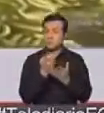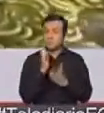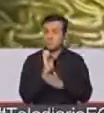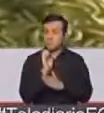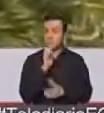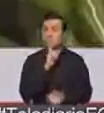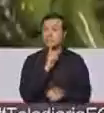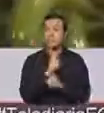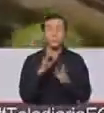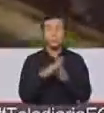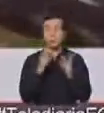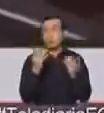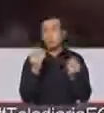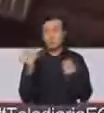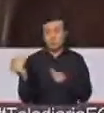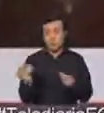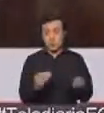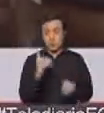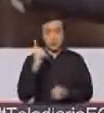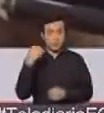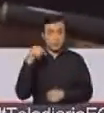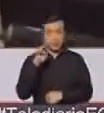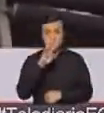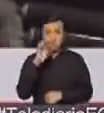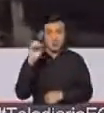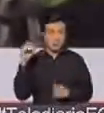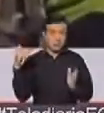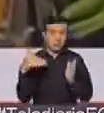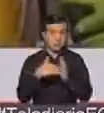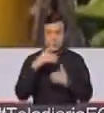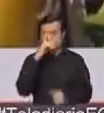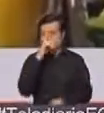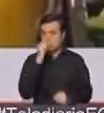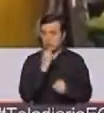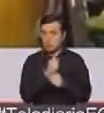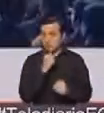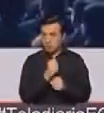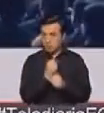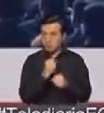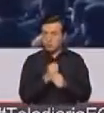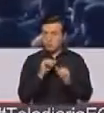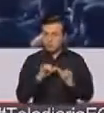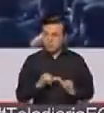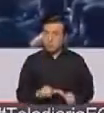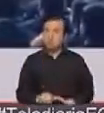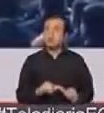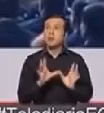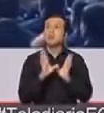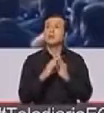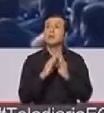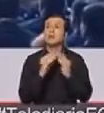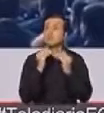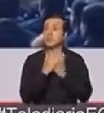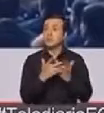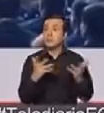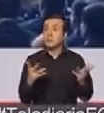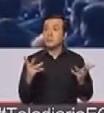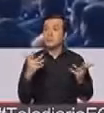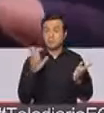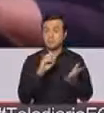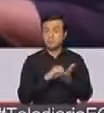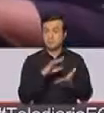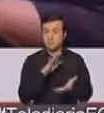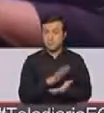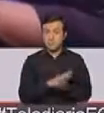importantes recursos y genera 1.400.000 empleos directos e indirectos. Durante el evento se destacaron las medidas